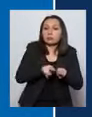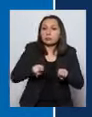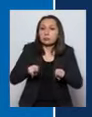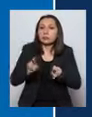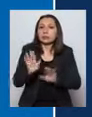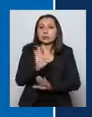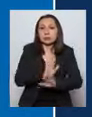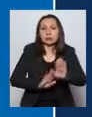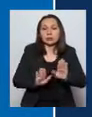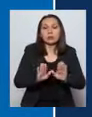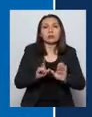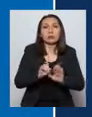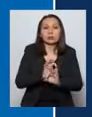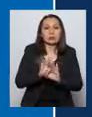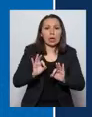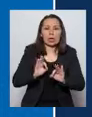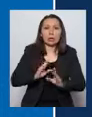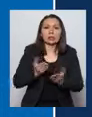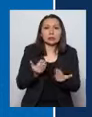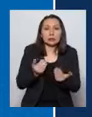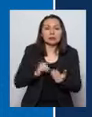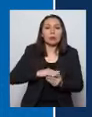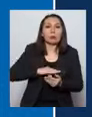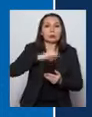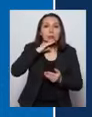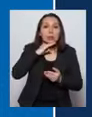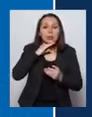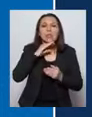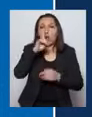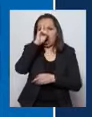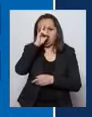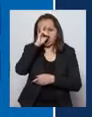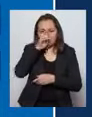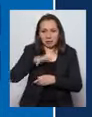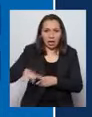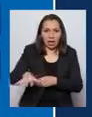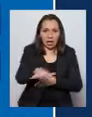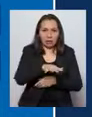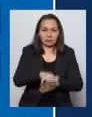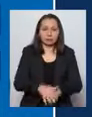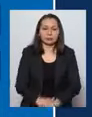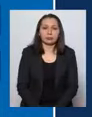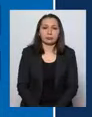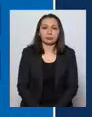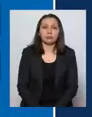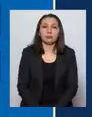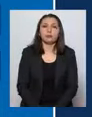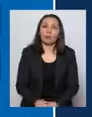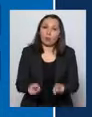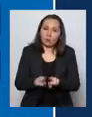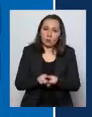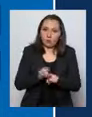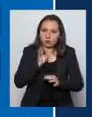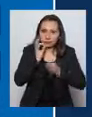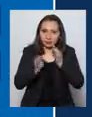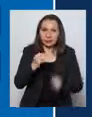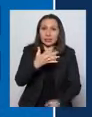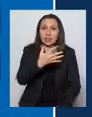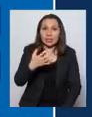situación de no colapso de la red hospitalaria hay que hacer notar que